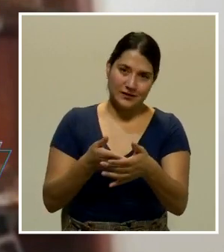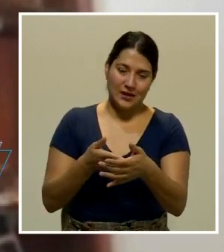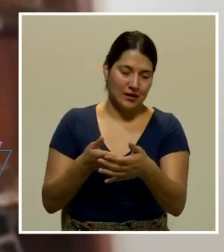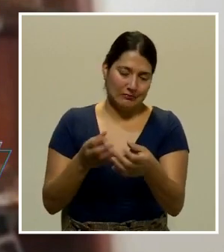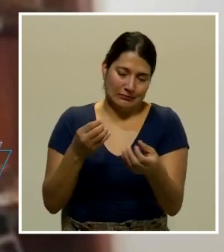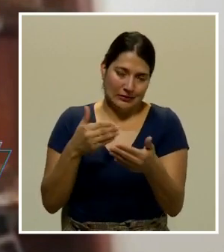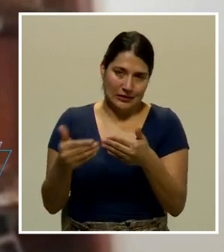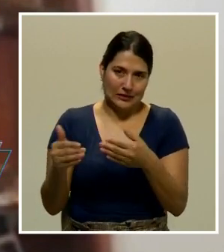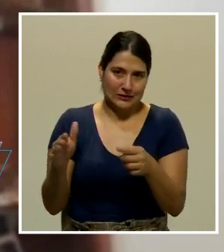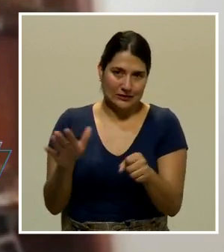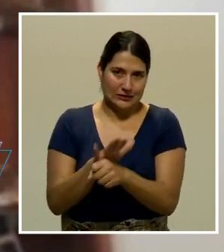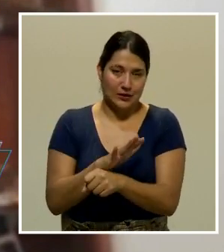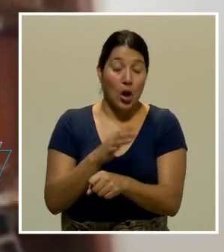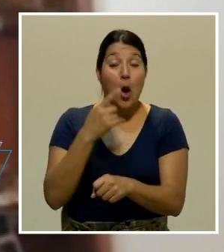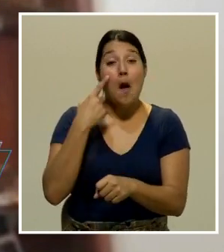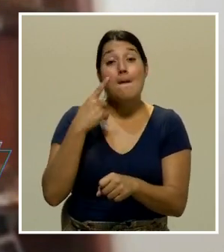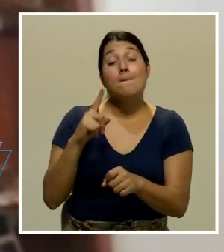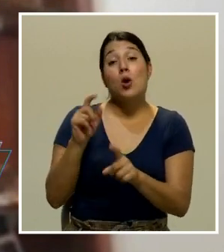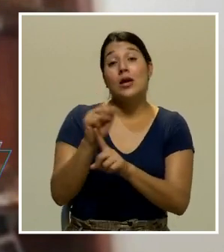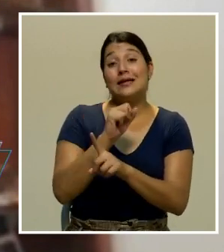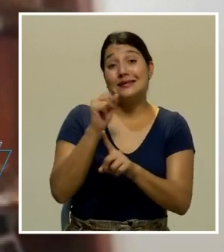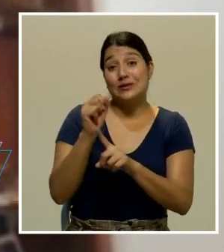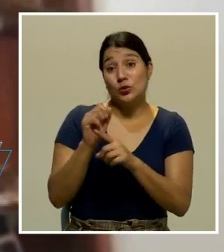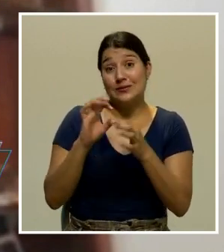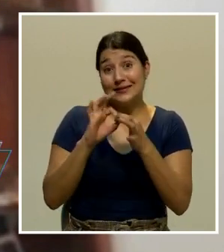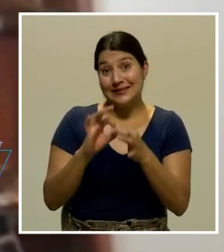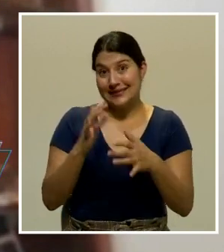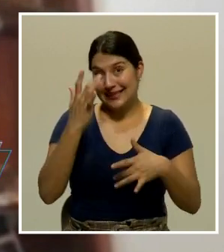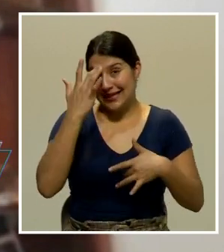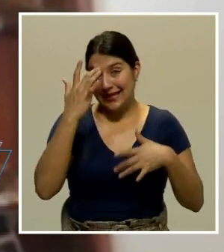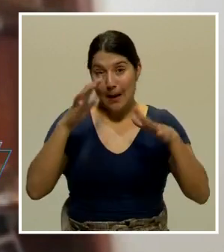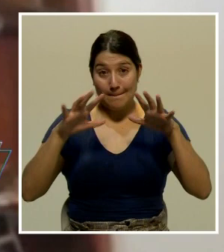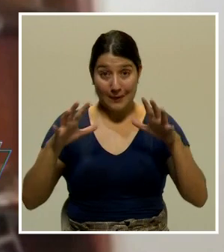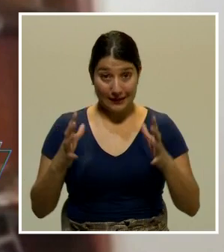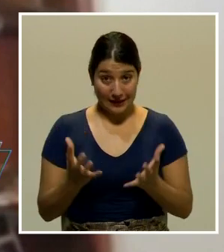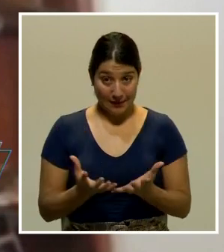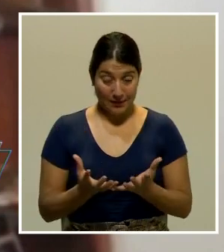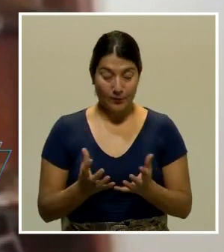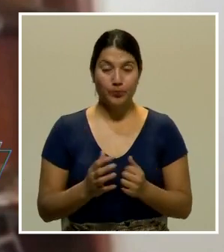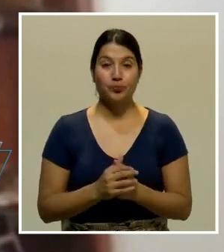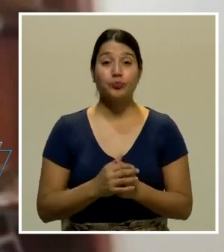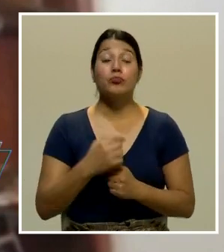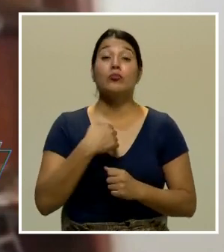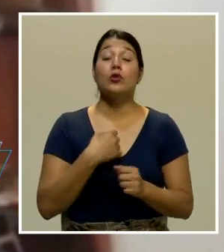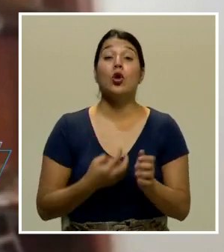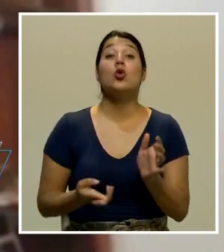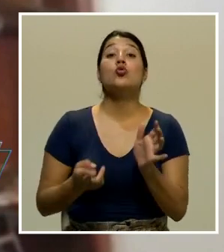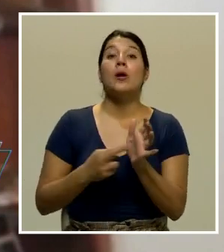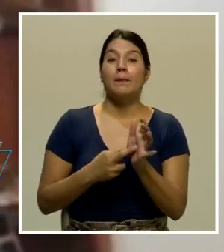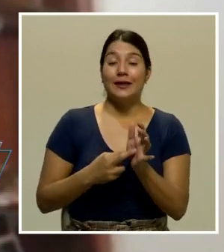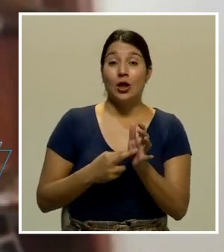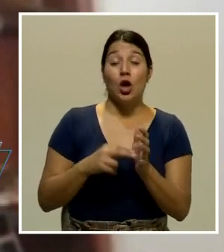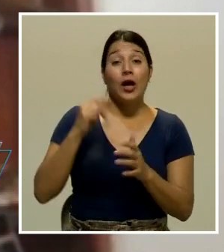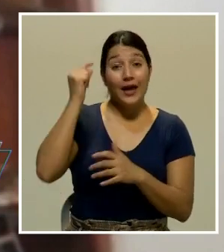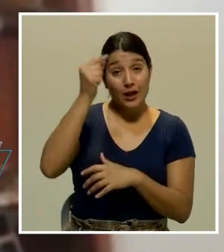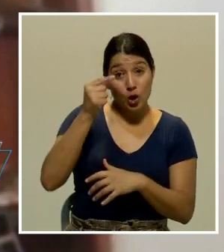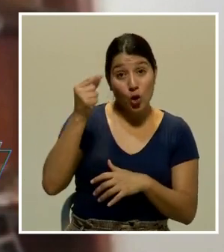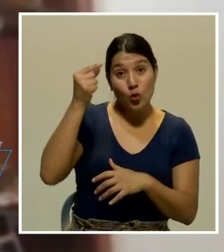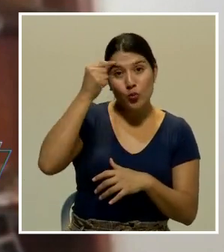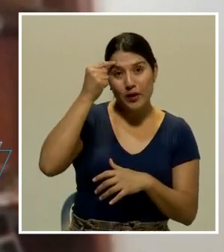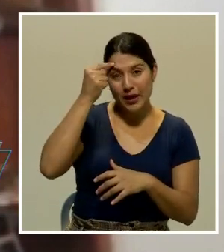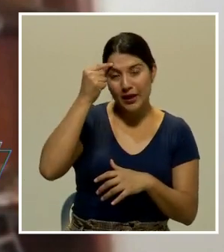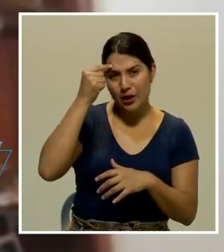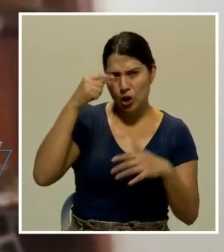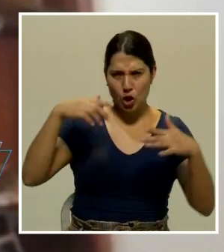en su totalidad por la situación de la pandemia. En todo caso, le reitero, el gobierno no